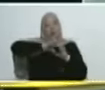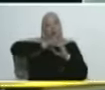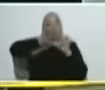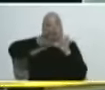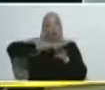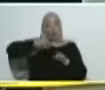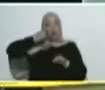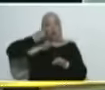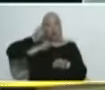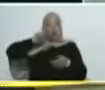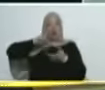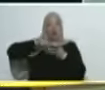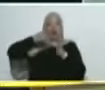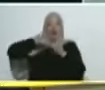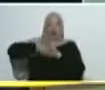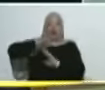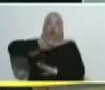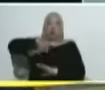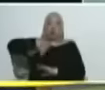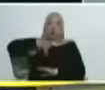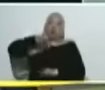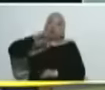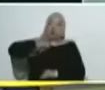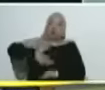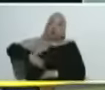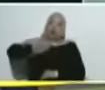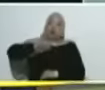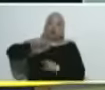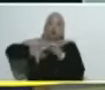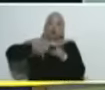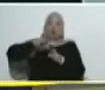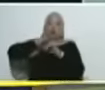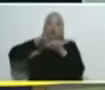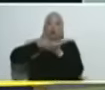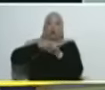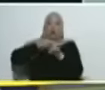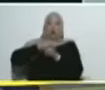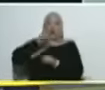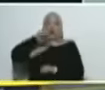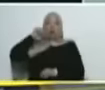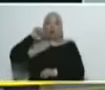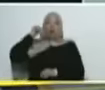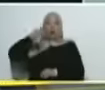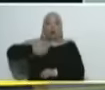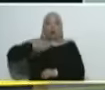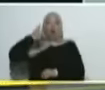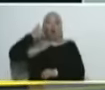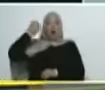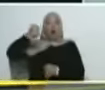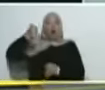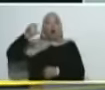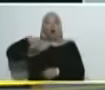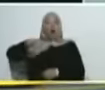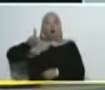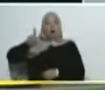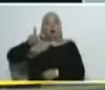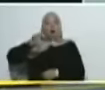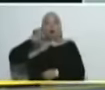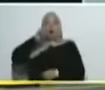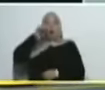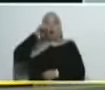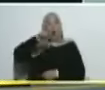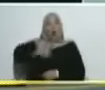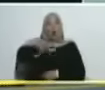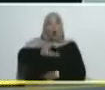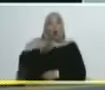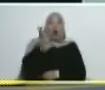en mente fértil. Sembraste para todos los tiempos. Y hoy hay una muchachada en